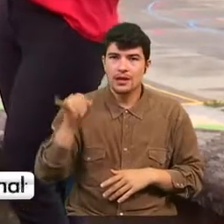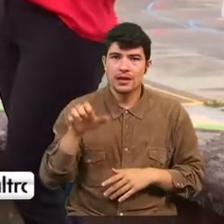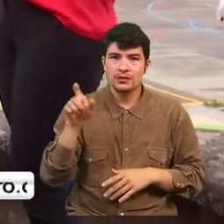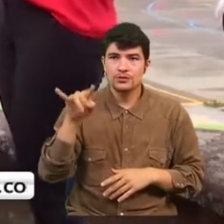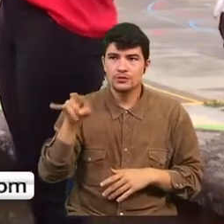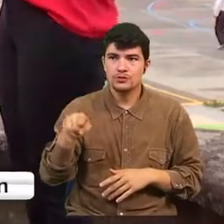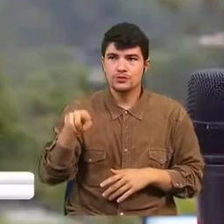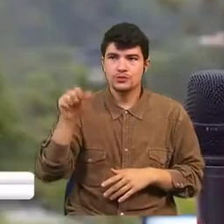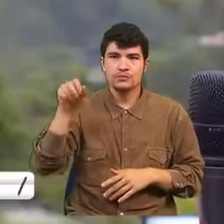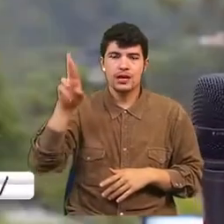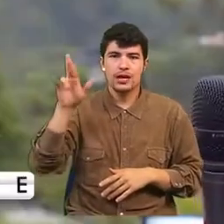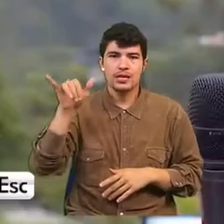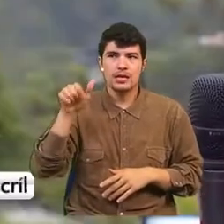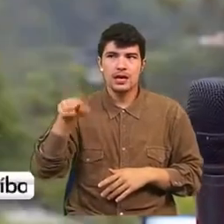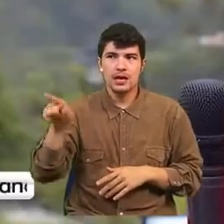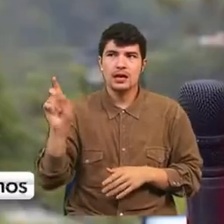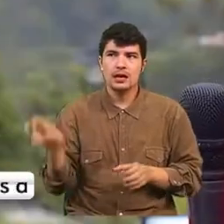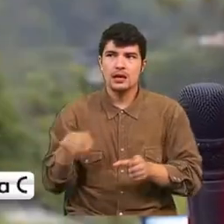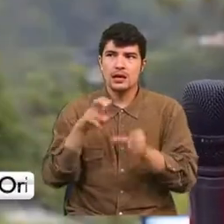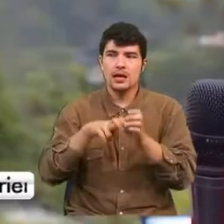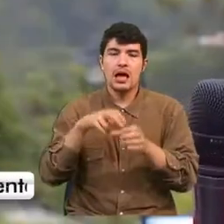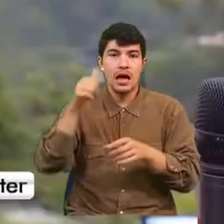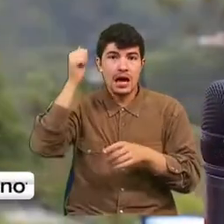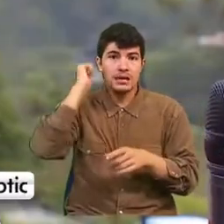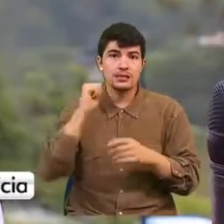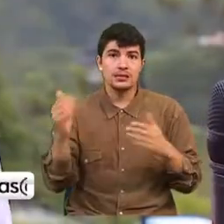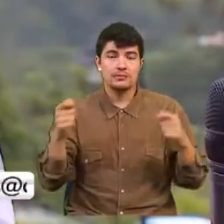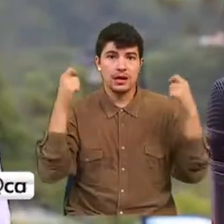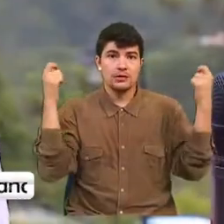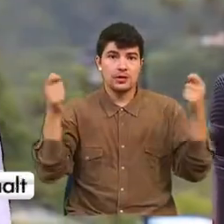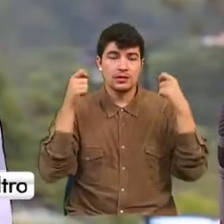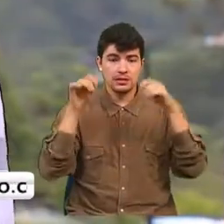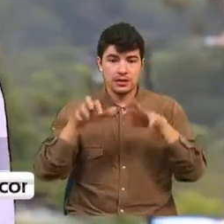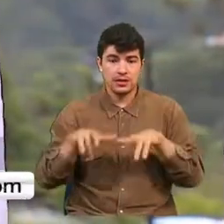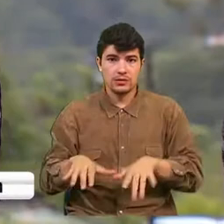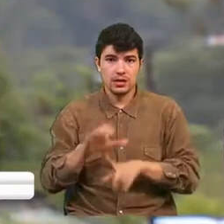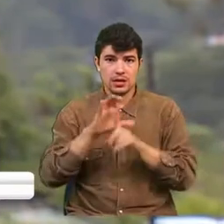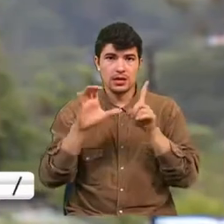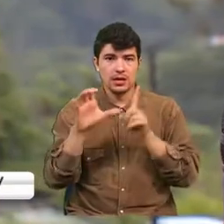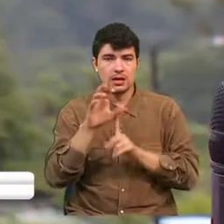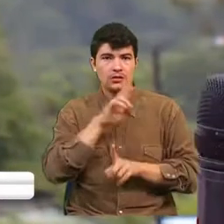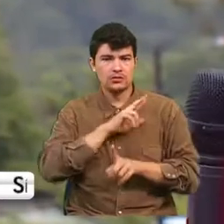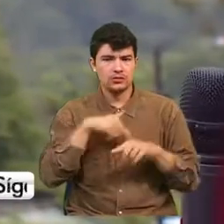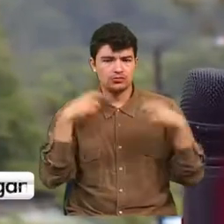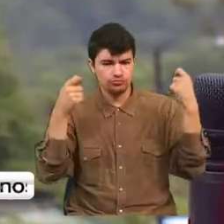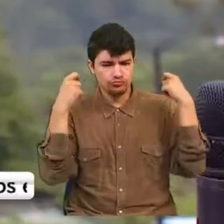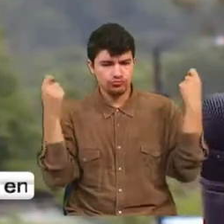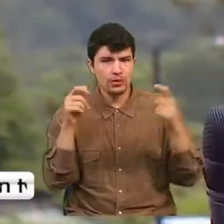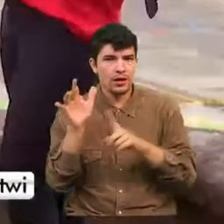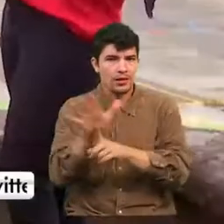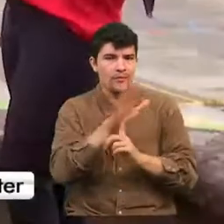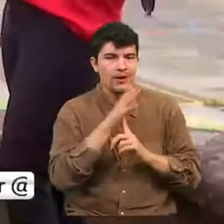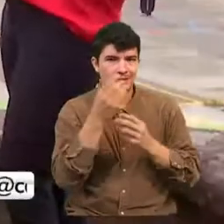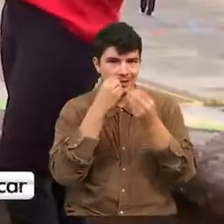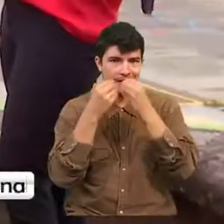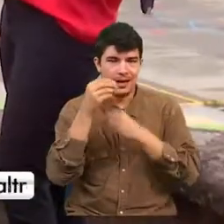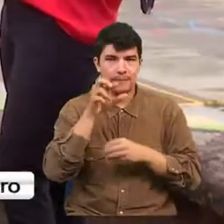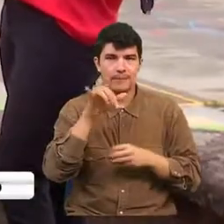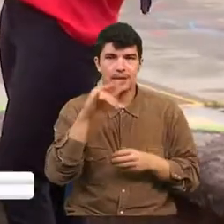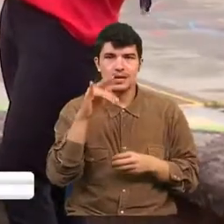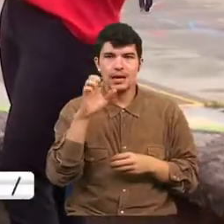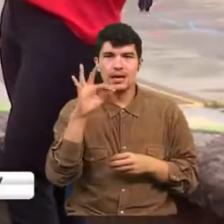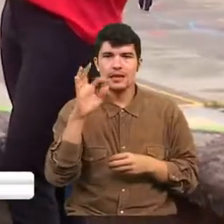Mercado, les quiero contar que ayer patrocinamos desde la Secretaría de Cultura una muestra gastronómica de los piquetes